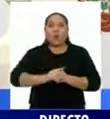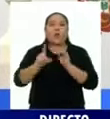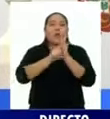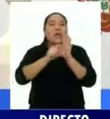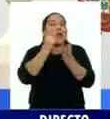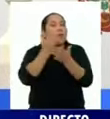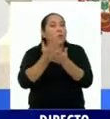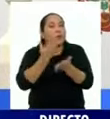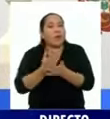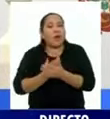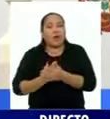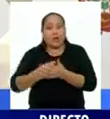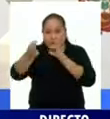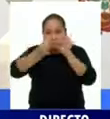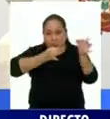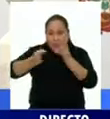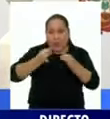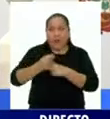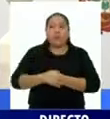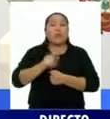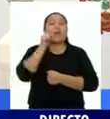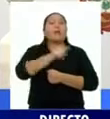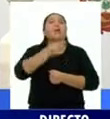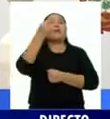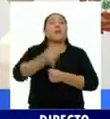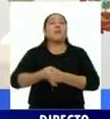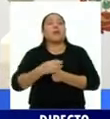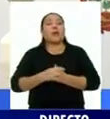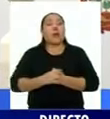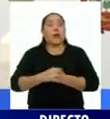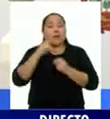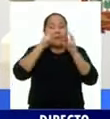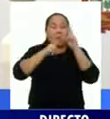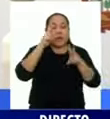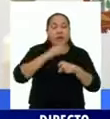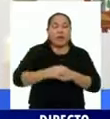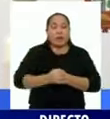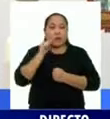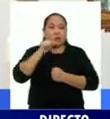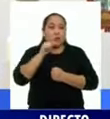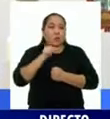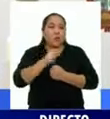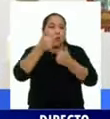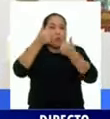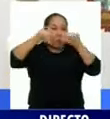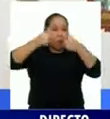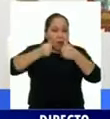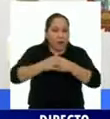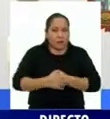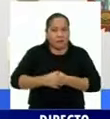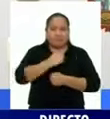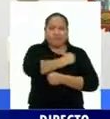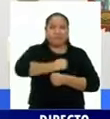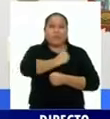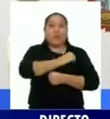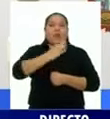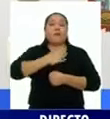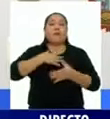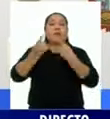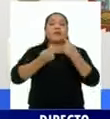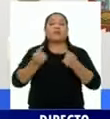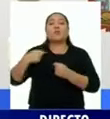sustentada, argumentada, tener un análisis costo-beneficio. Lamentablemente, durante mi gestión,